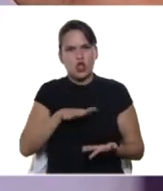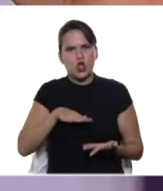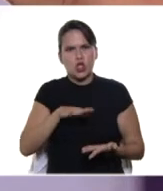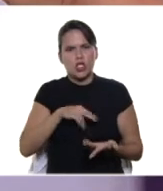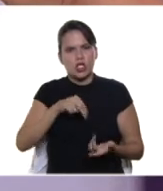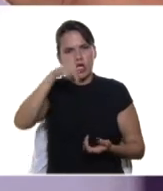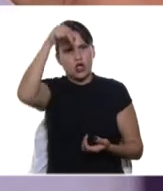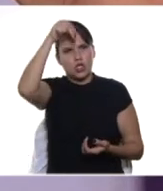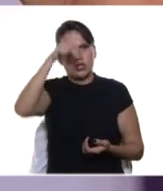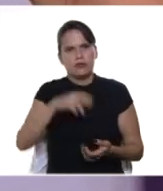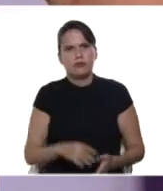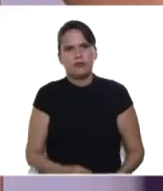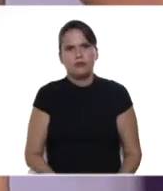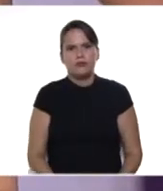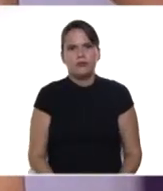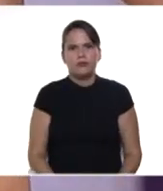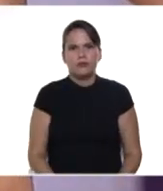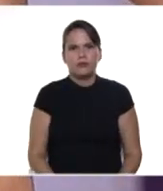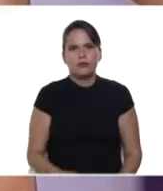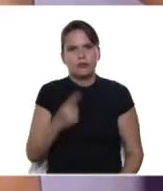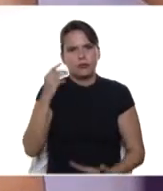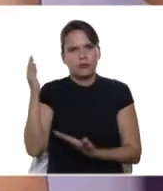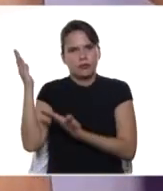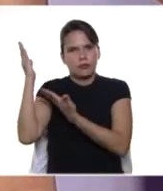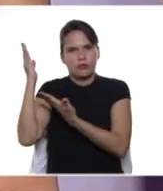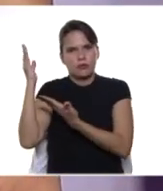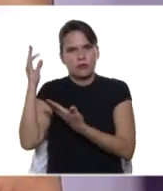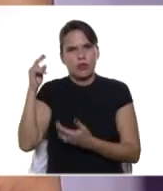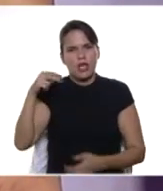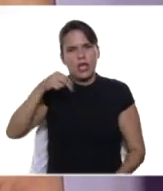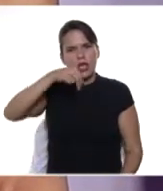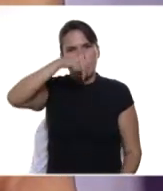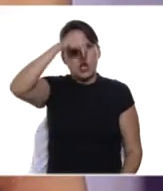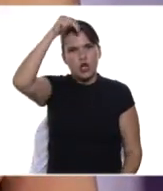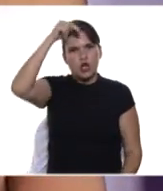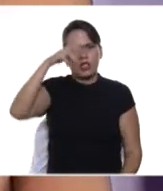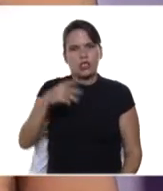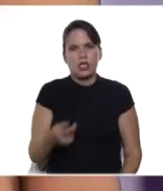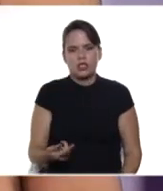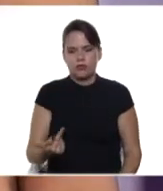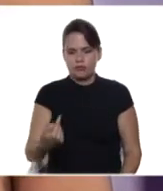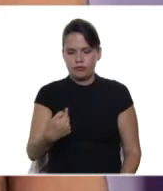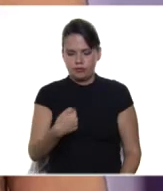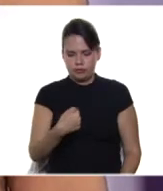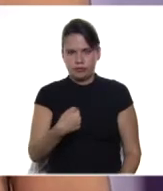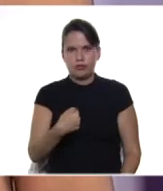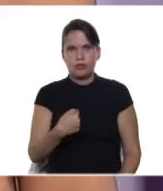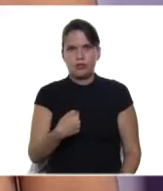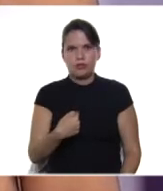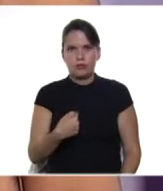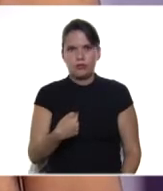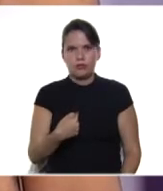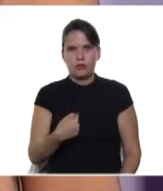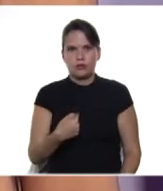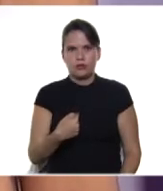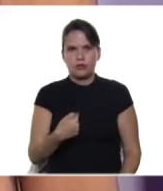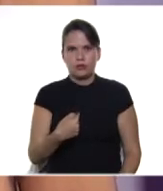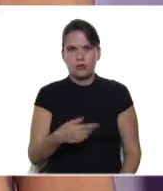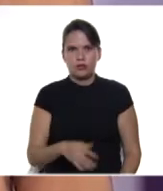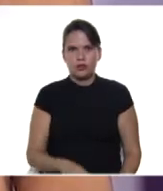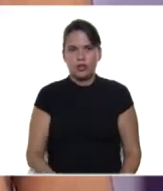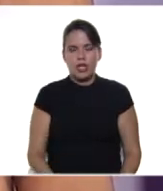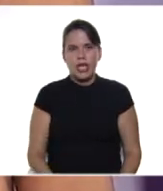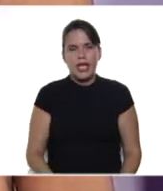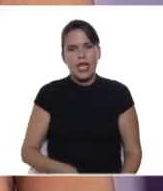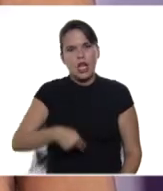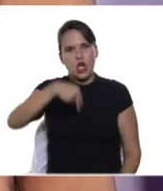norte. Entonces, fíjense que el norte está apuntando hacia mí, el norte del estudio de cada